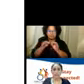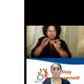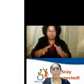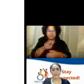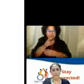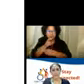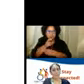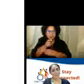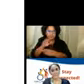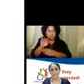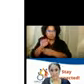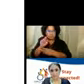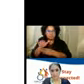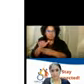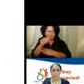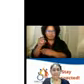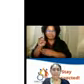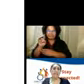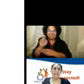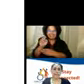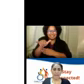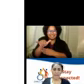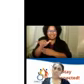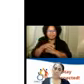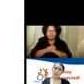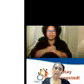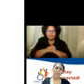Los dos intérpretes de lenguaje de señas son Betty y Destiny.